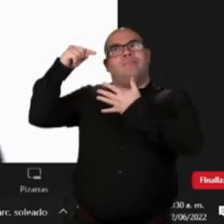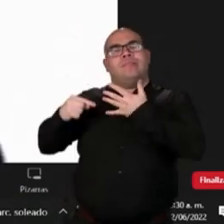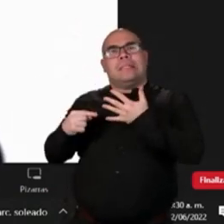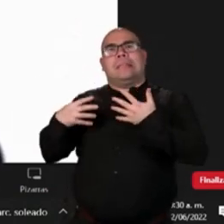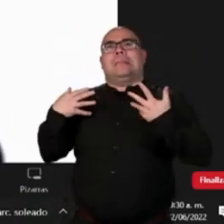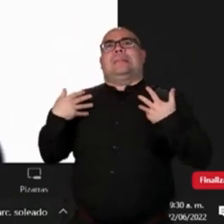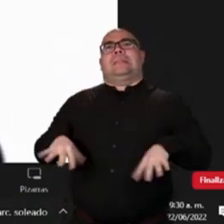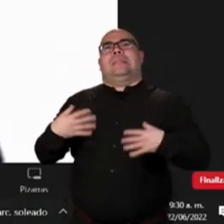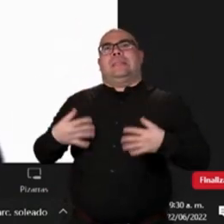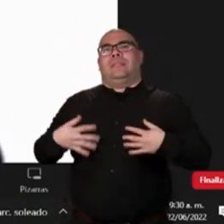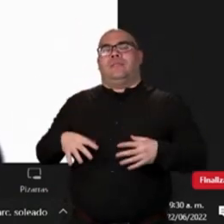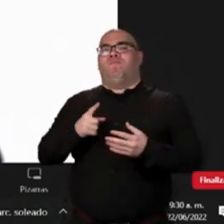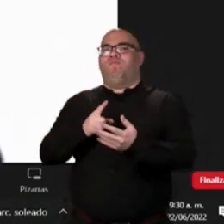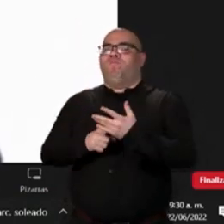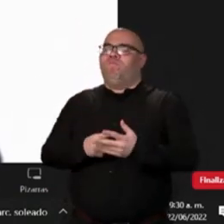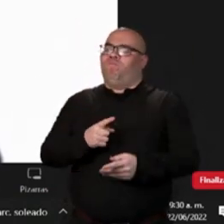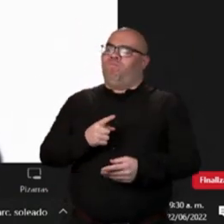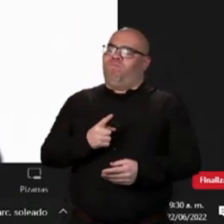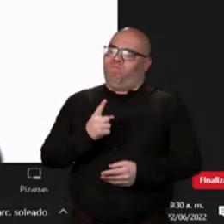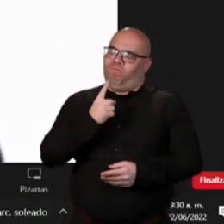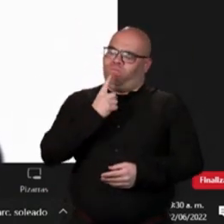es un poco difícil